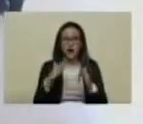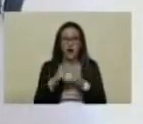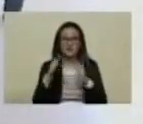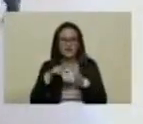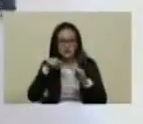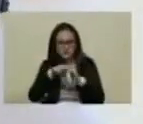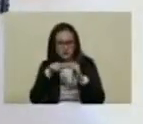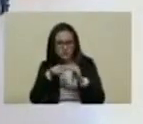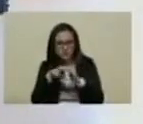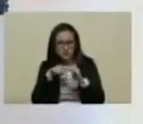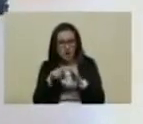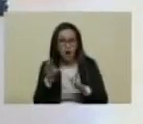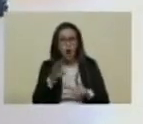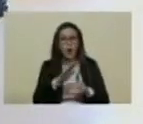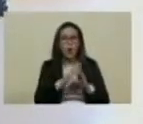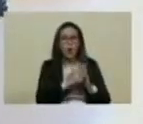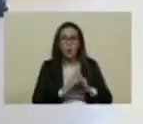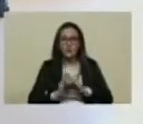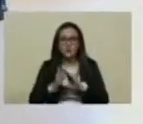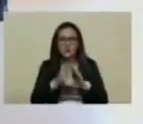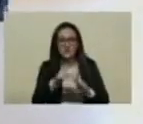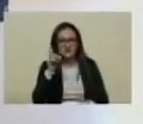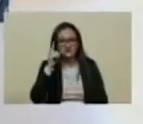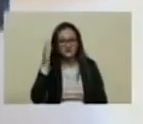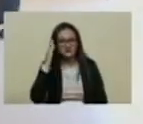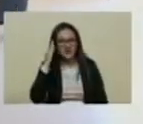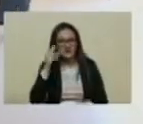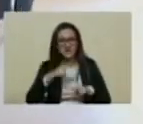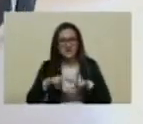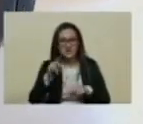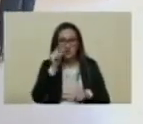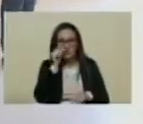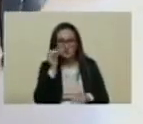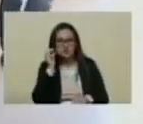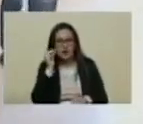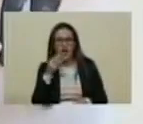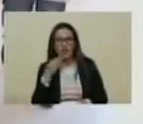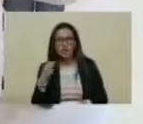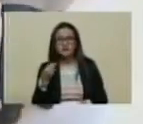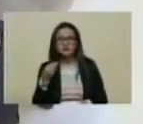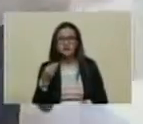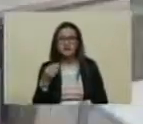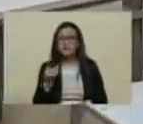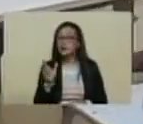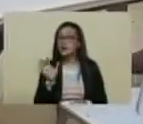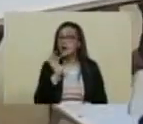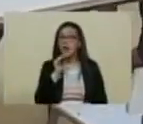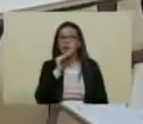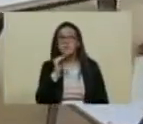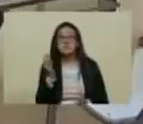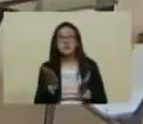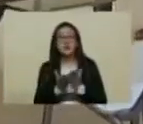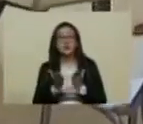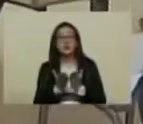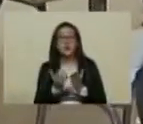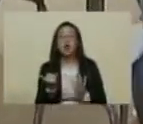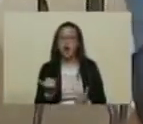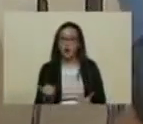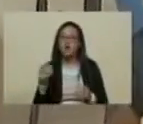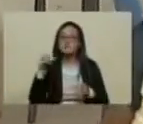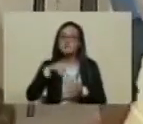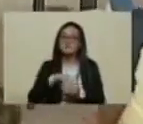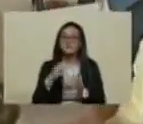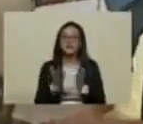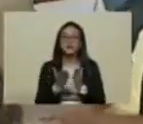la comunidad identificando a nuestros niñas, niñas y adolescentes que han estado fuera del sistema escolar. Pero también la cultura, más